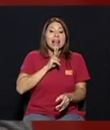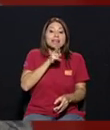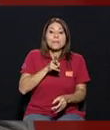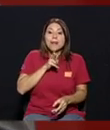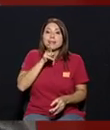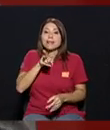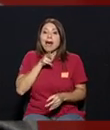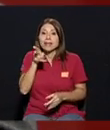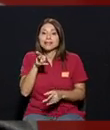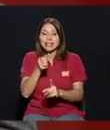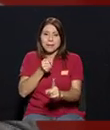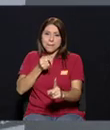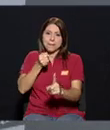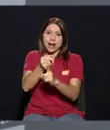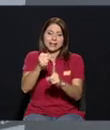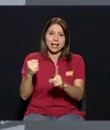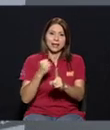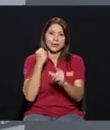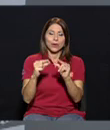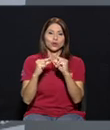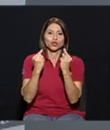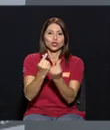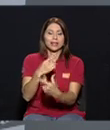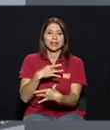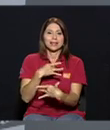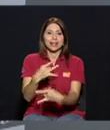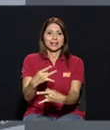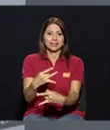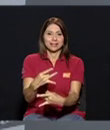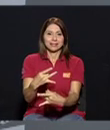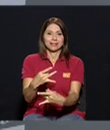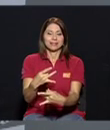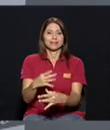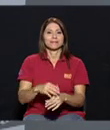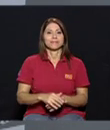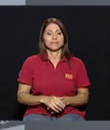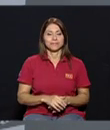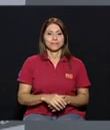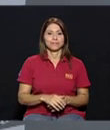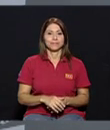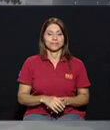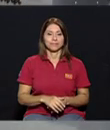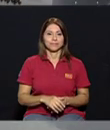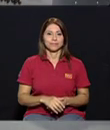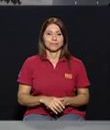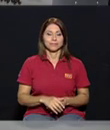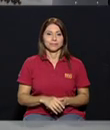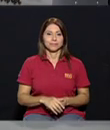impactos muy fuertes sobre los intereses de grupos específicos.